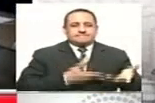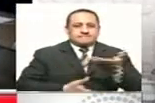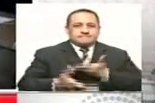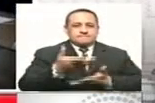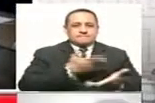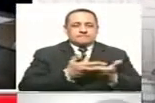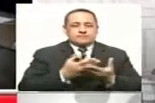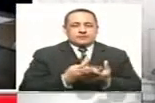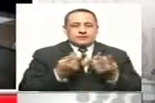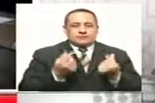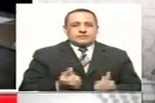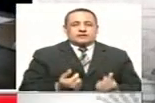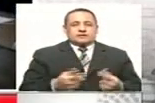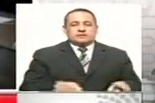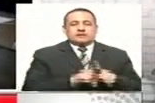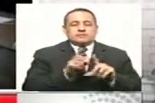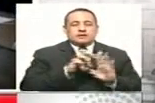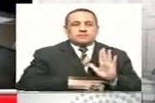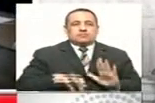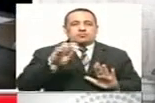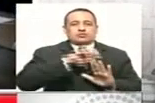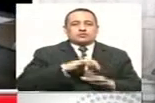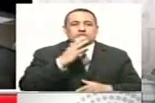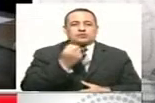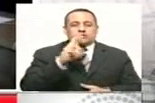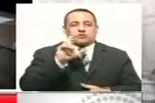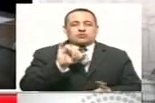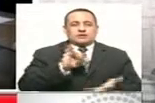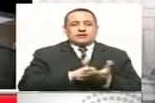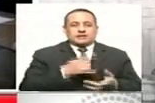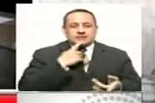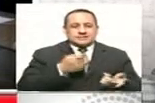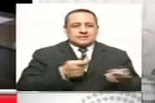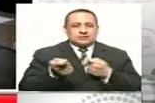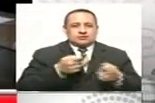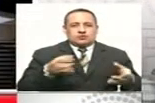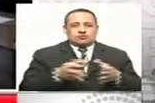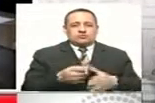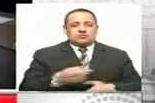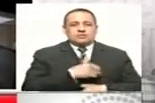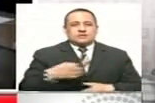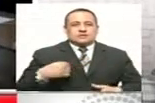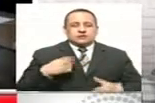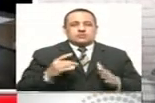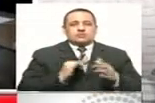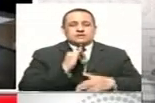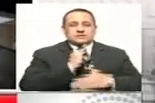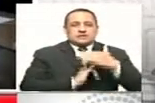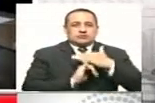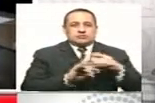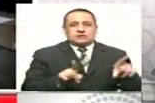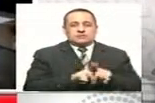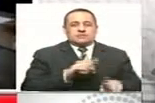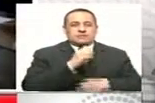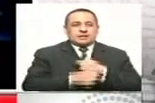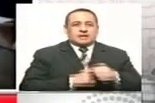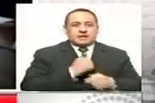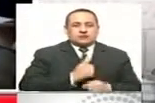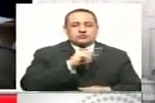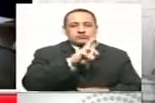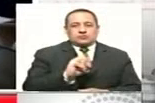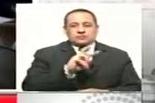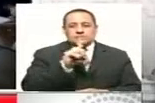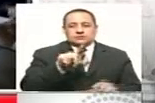los recursos al proyecto CORA, que es gestionado por el Ministerio del Interior. Para el 2021,